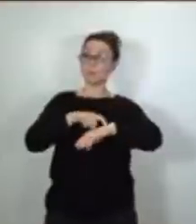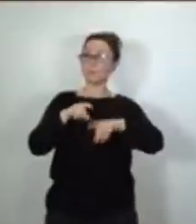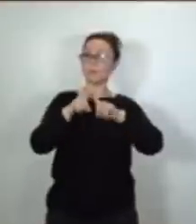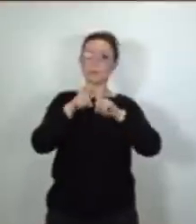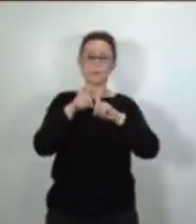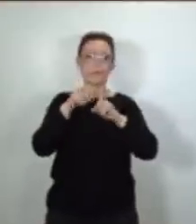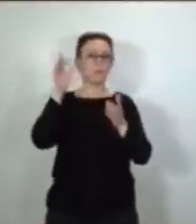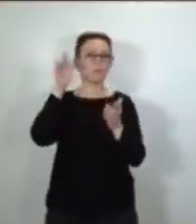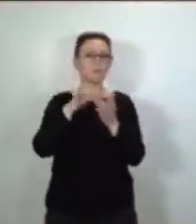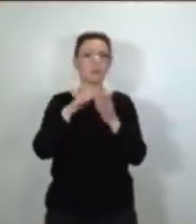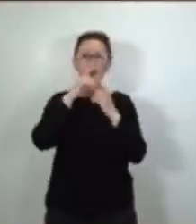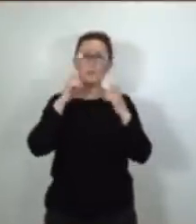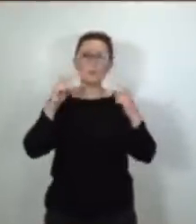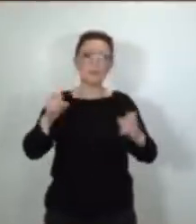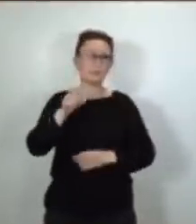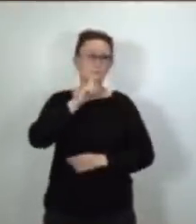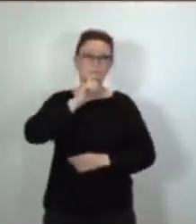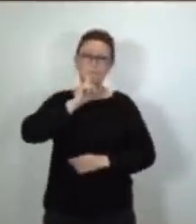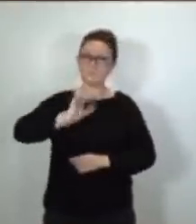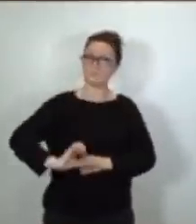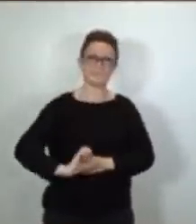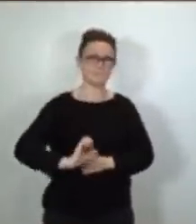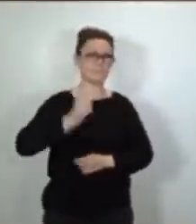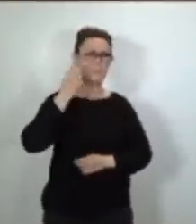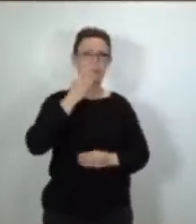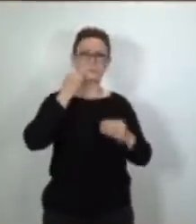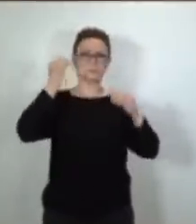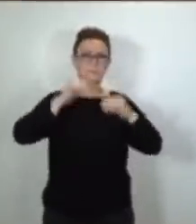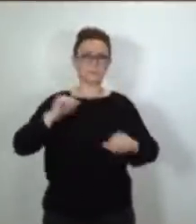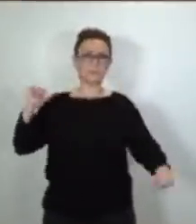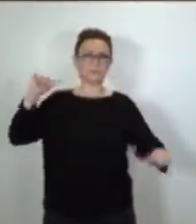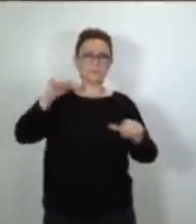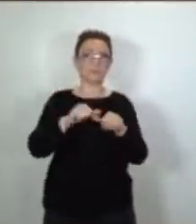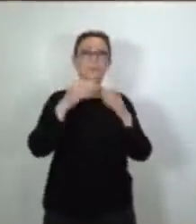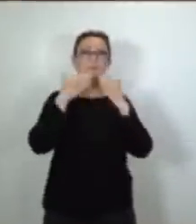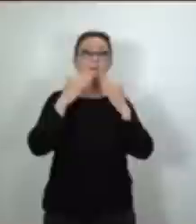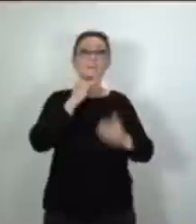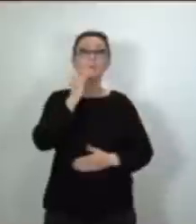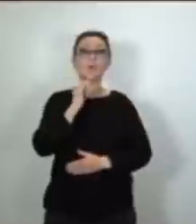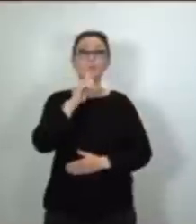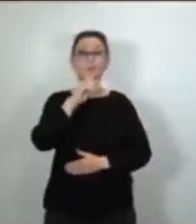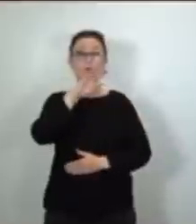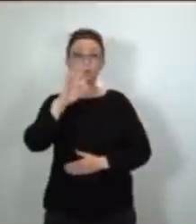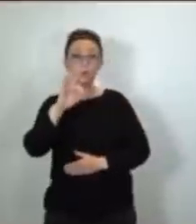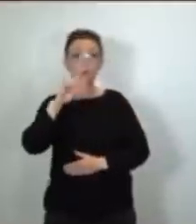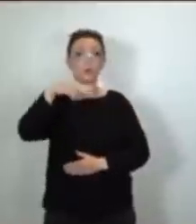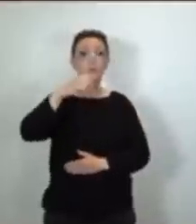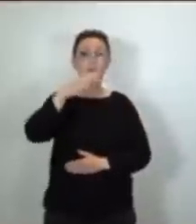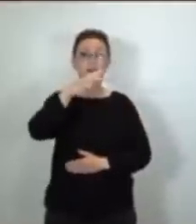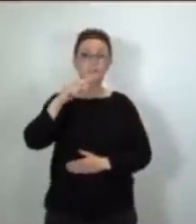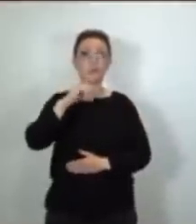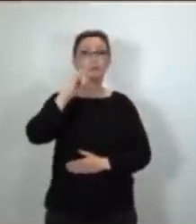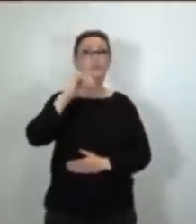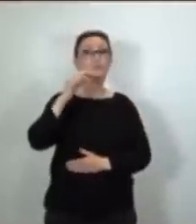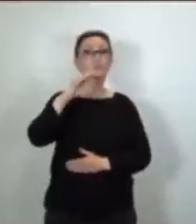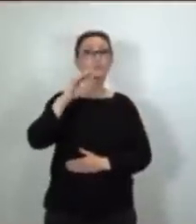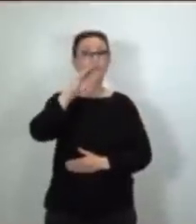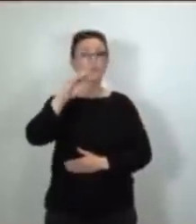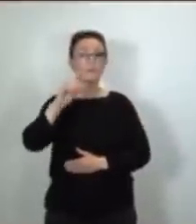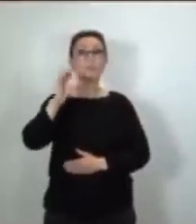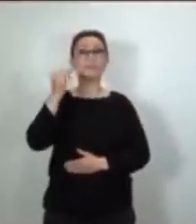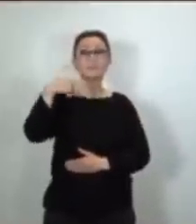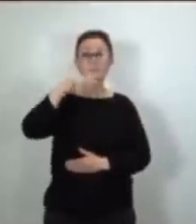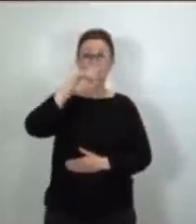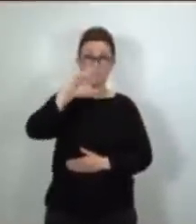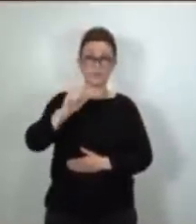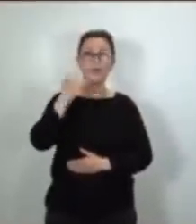años más difíciles de la historia reciente de nuestro país. Gracias a Julio, a Nacho, a Joseba, a Sandra, a Jorge, a